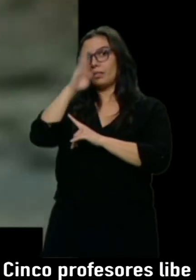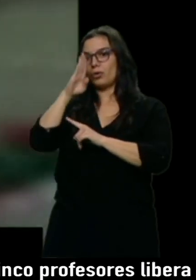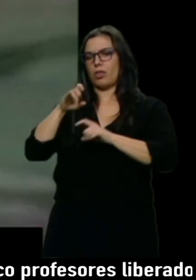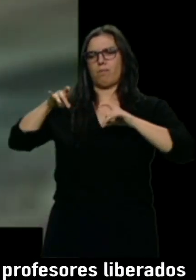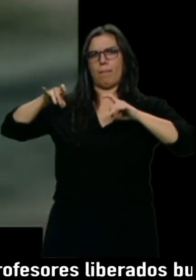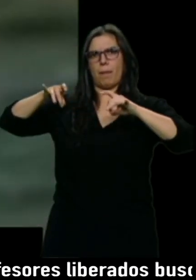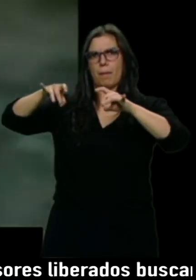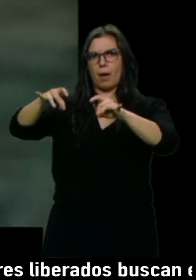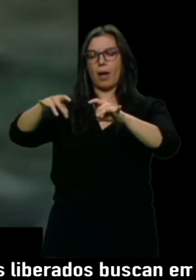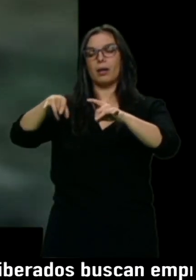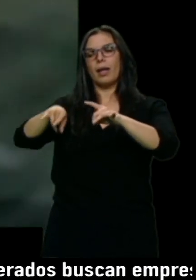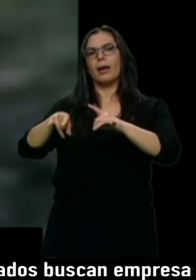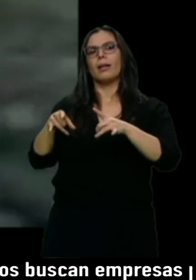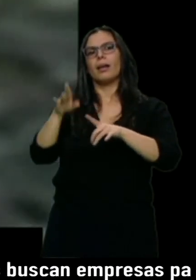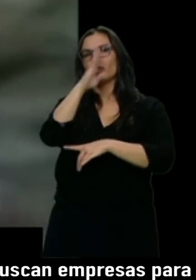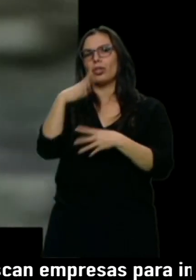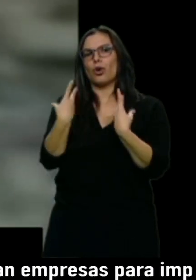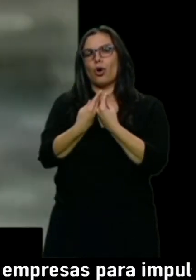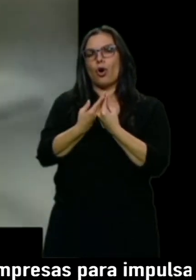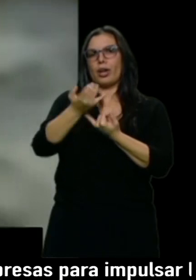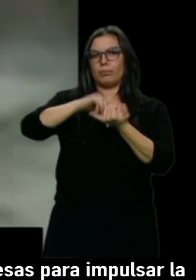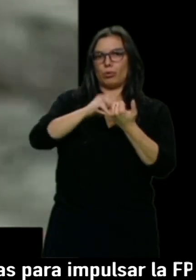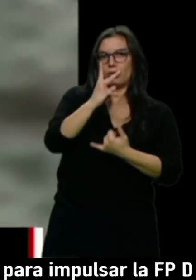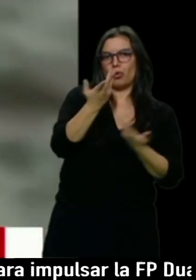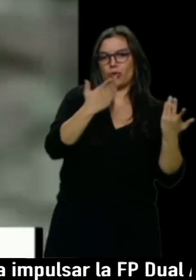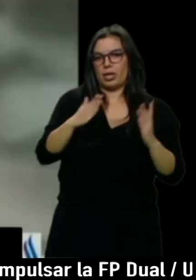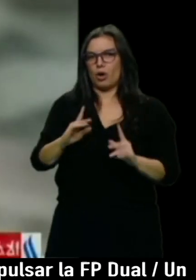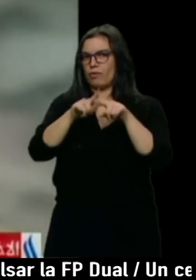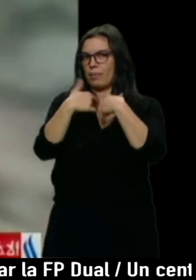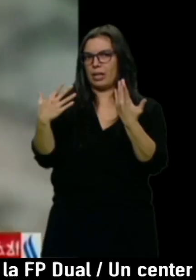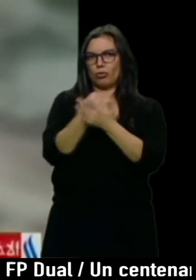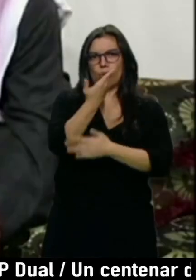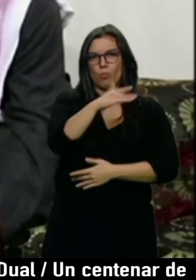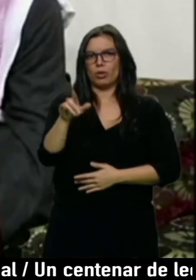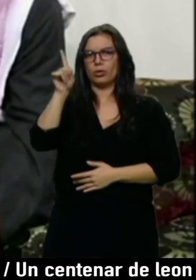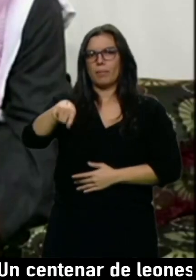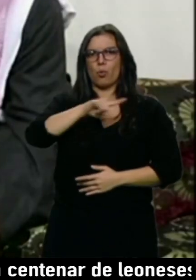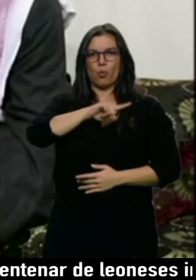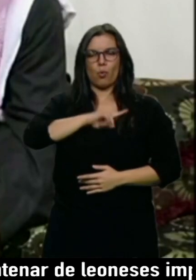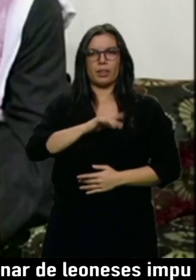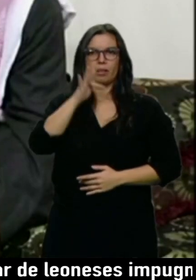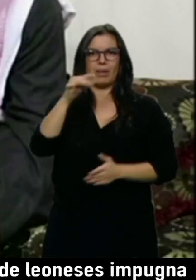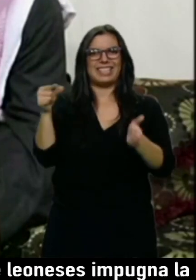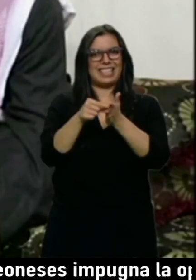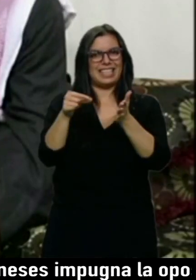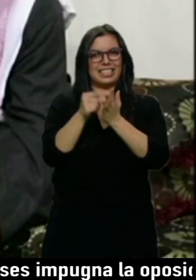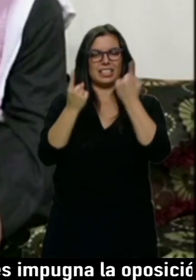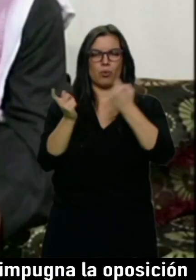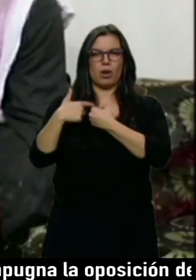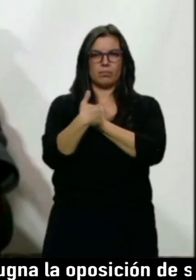esposas e hijos. Toda su familia ha muerto, también sus guardias y otros miembros del ISIS.